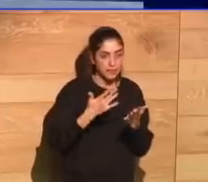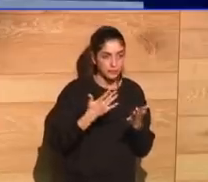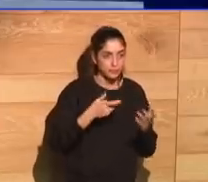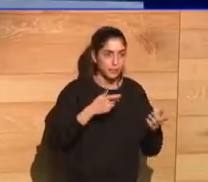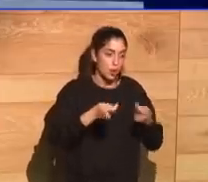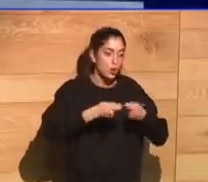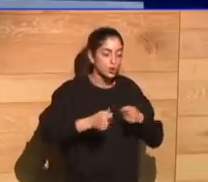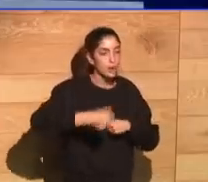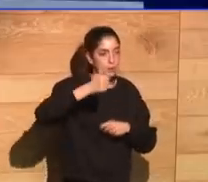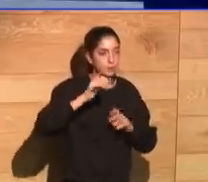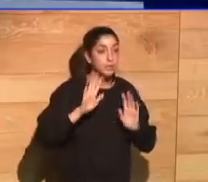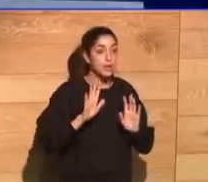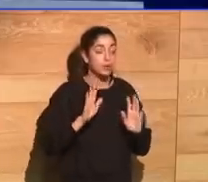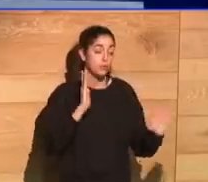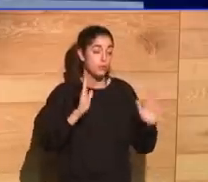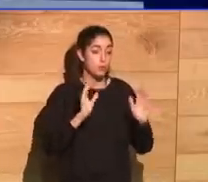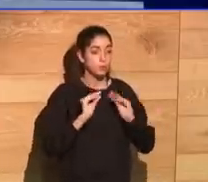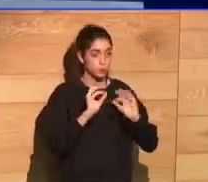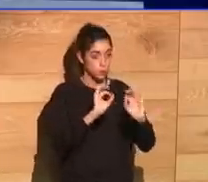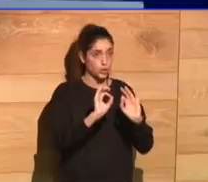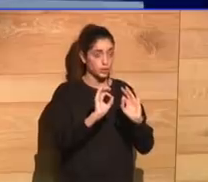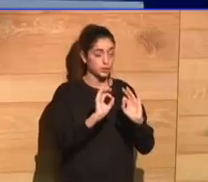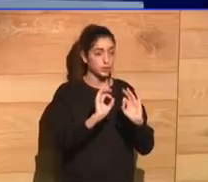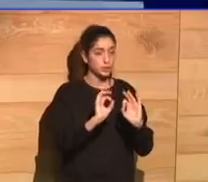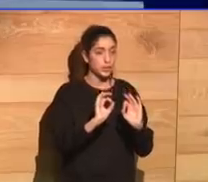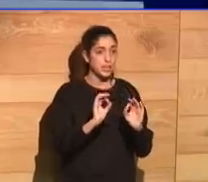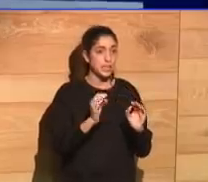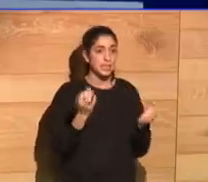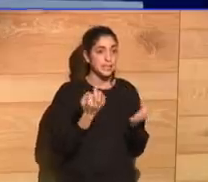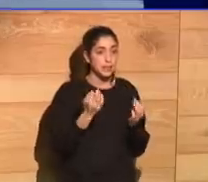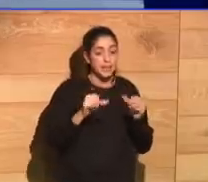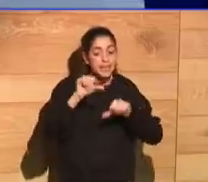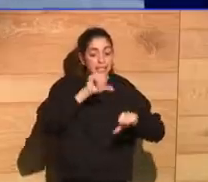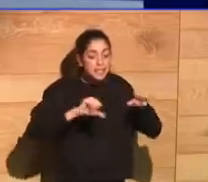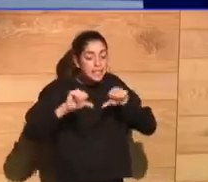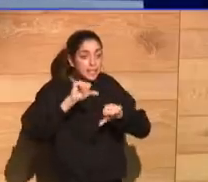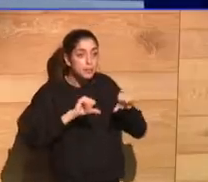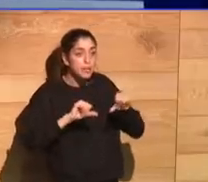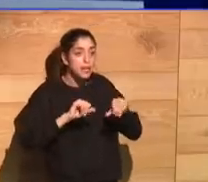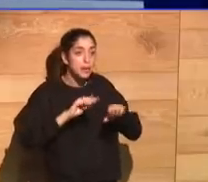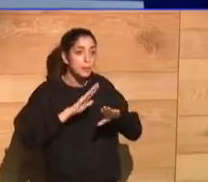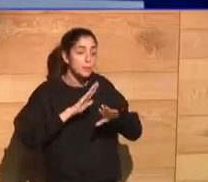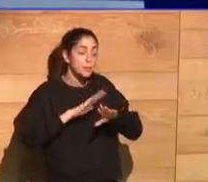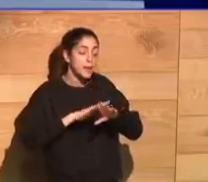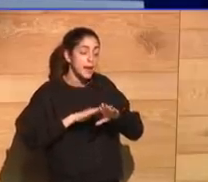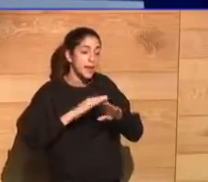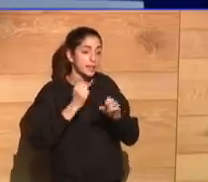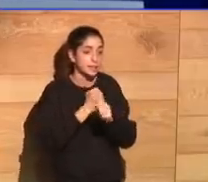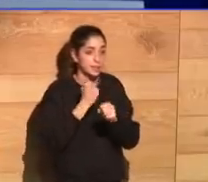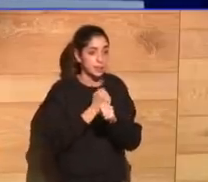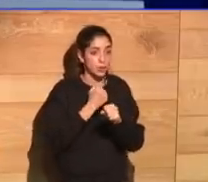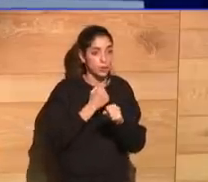ese caso, había que juntar esa parte puramente química del trabajo de truca, que es